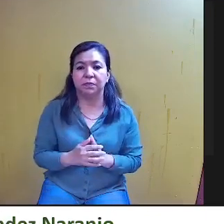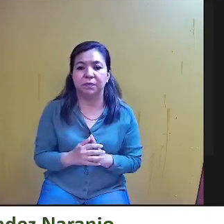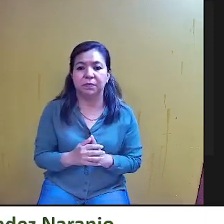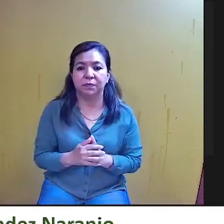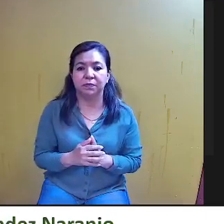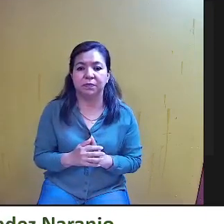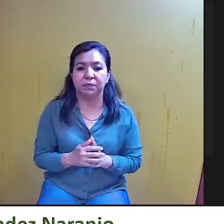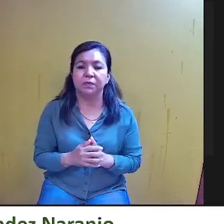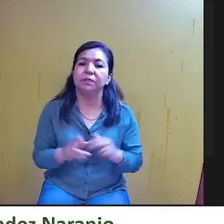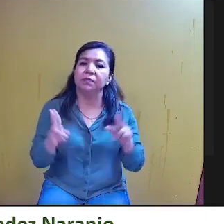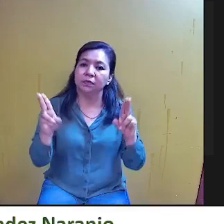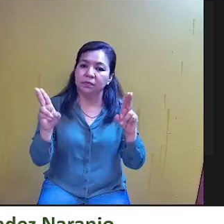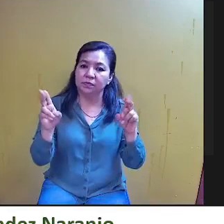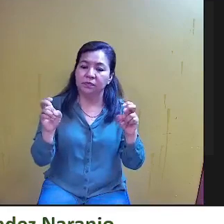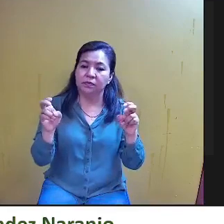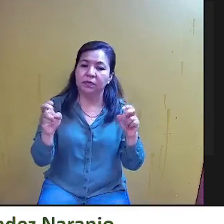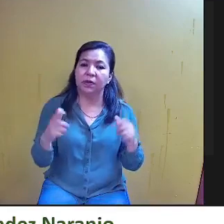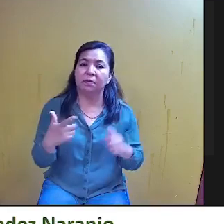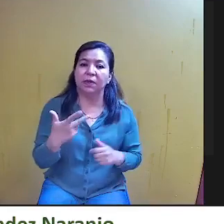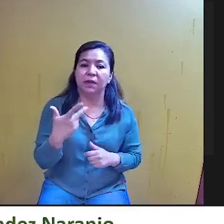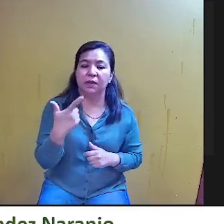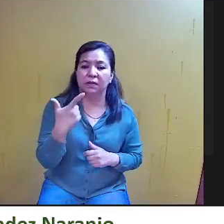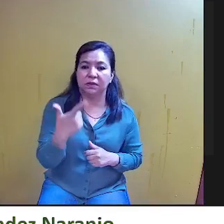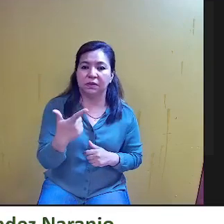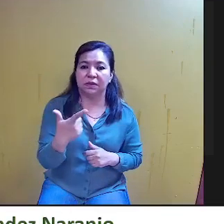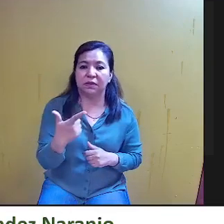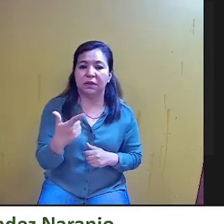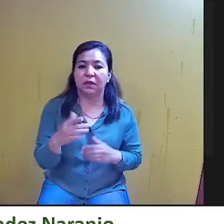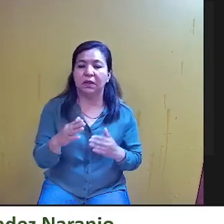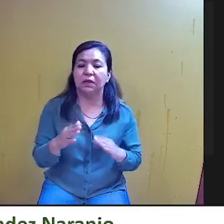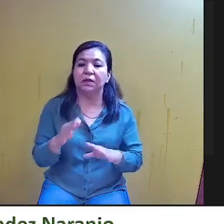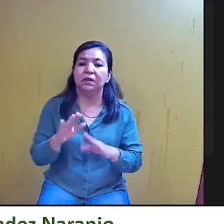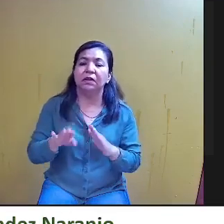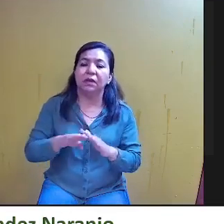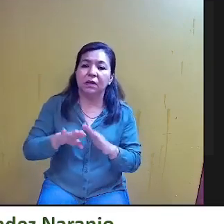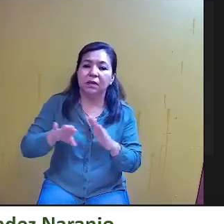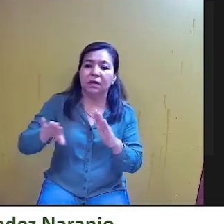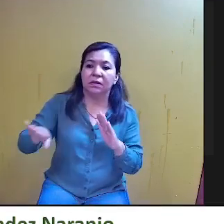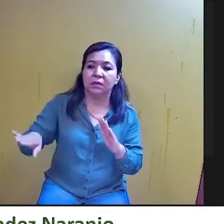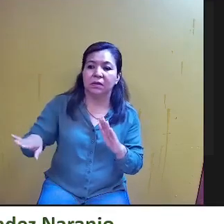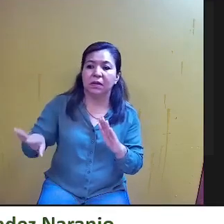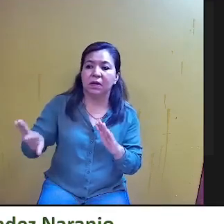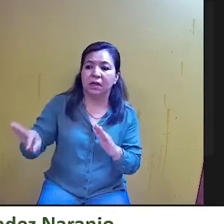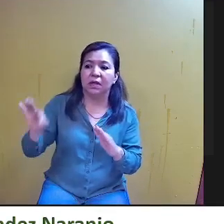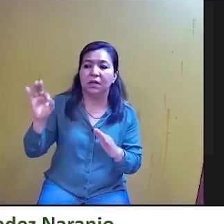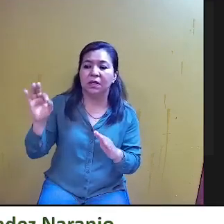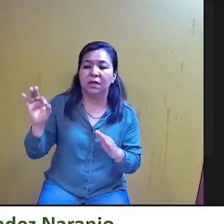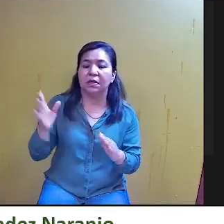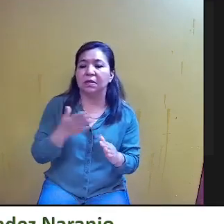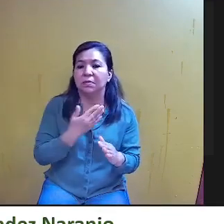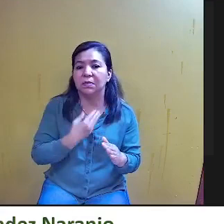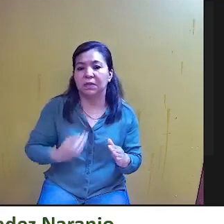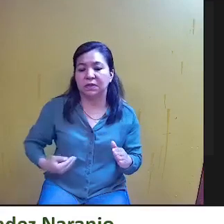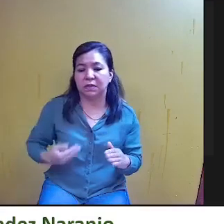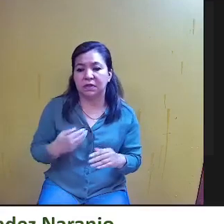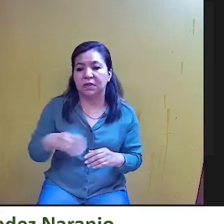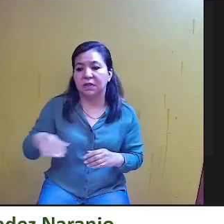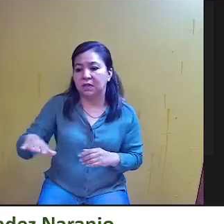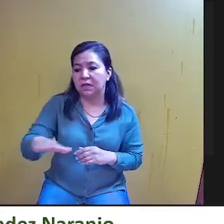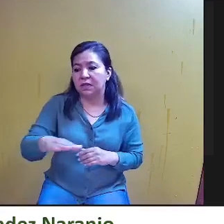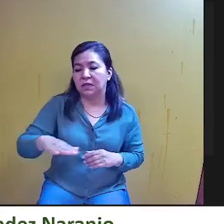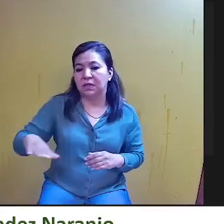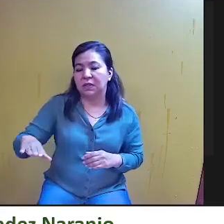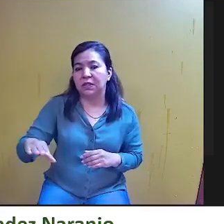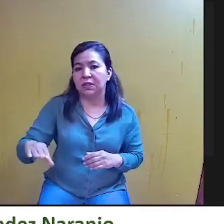Tema número 7. Impedimento de la ciudadana María Julieta Astudillo Mendiola a ser designada presidenta del Consejo Distrital número 2